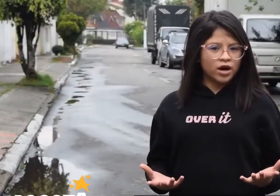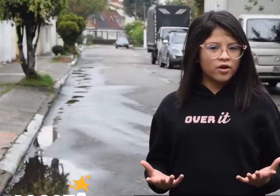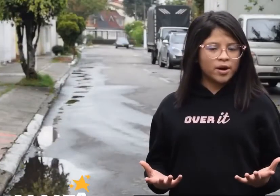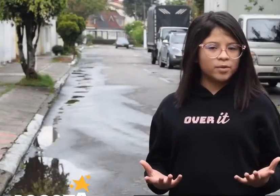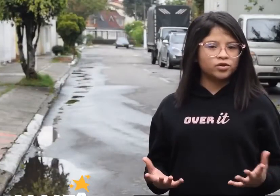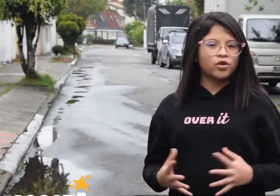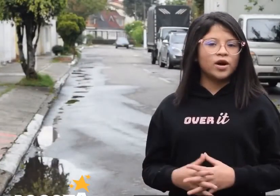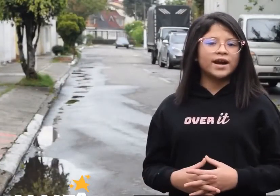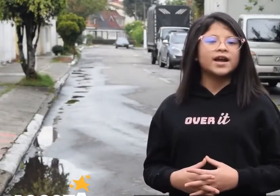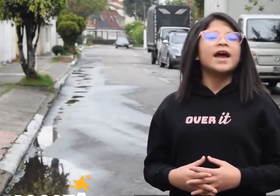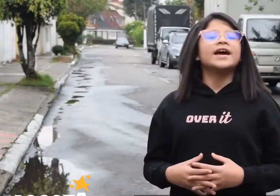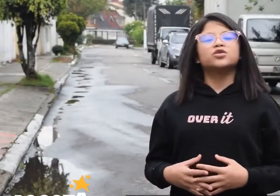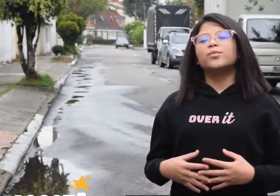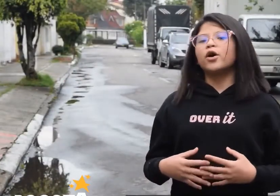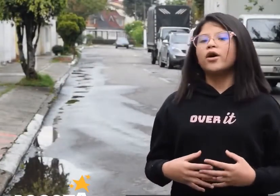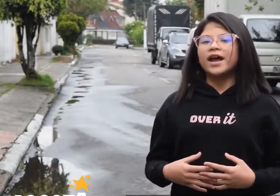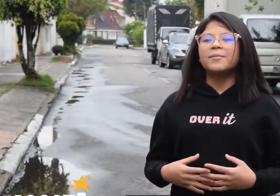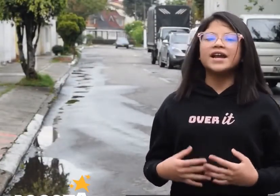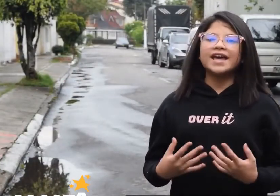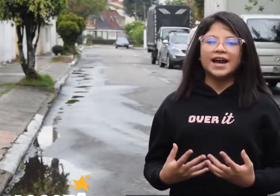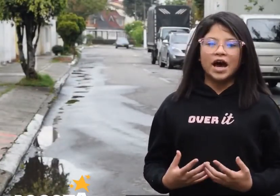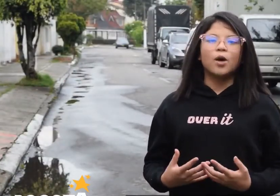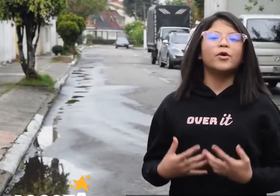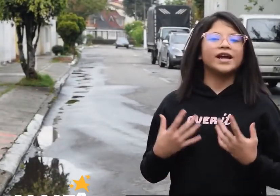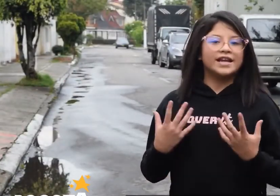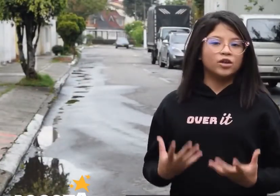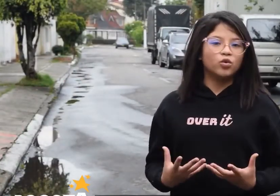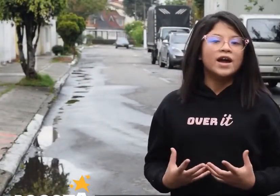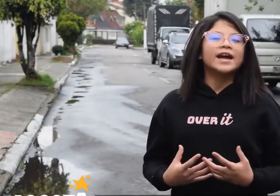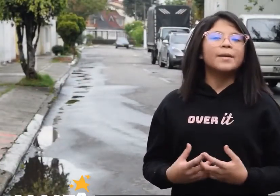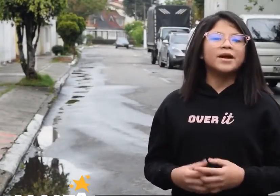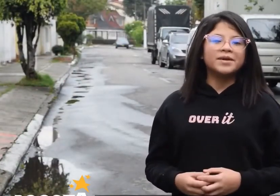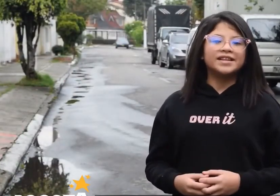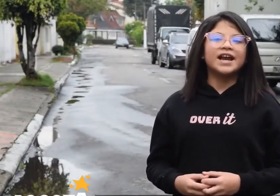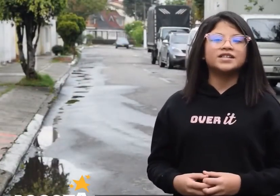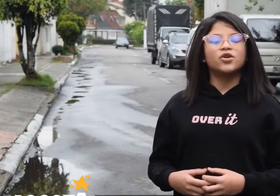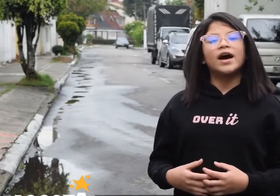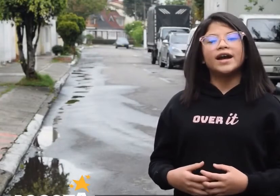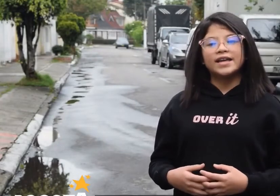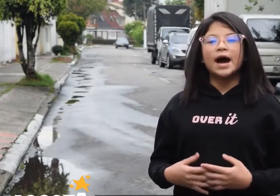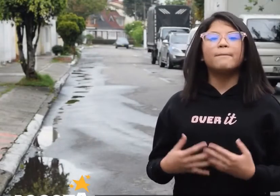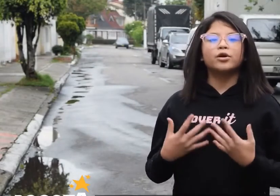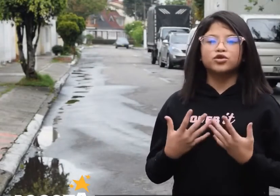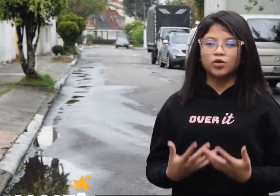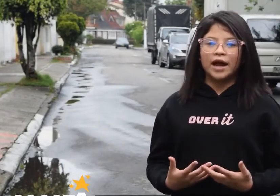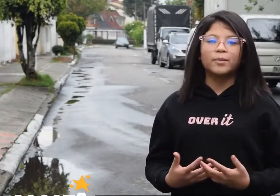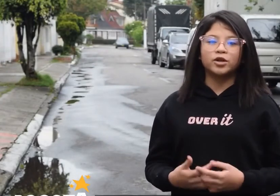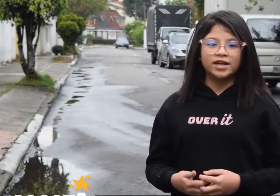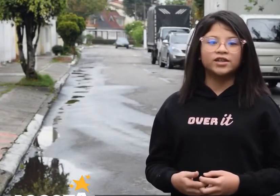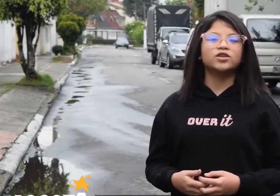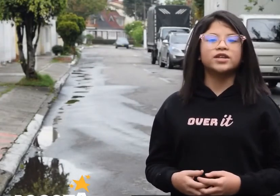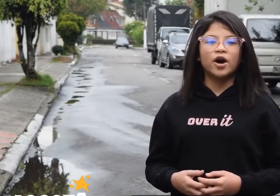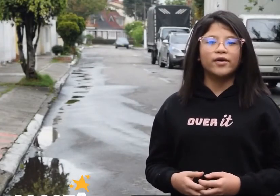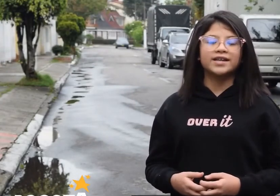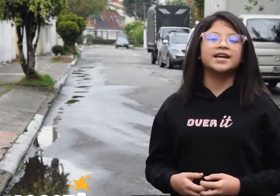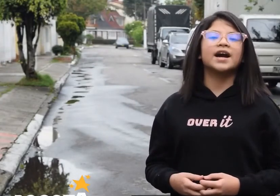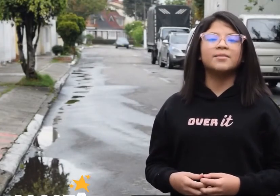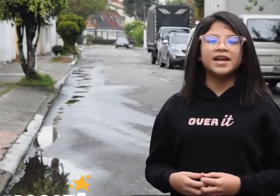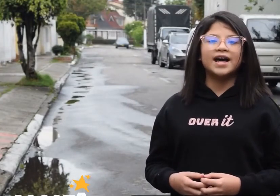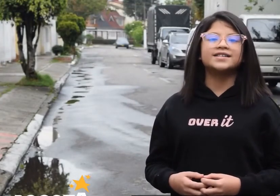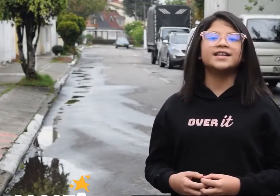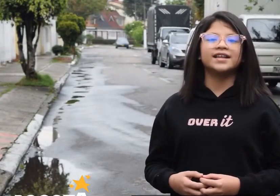¿Qué es una obra por tu lugar? Es un programa liderado por el IDU que permite a la ciudadanía postular proyectos y